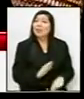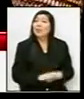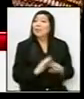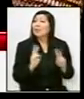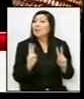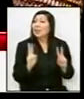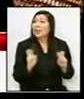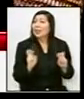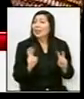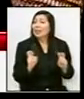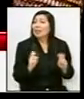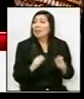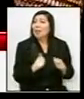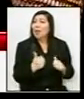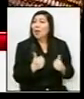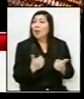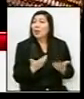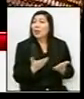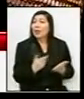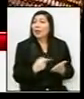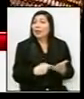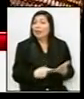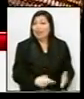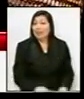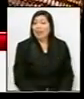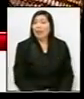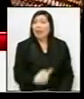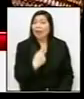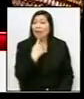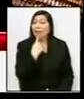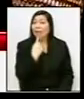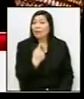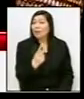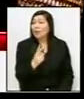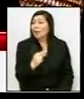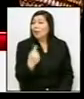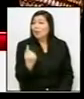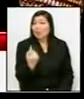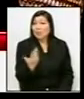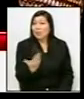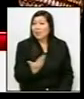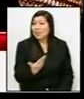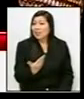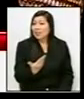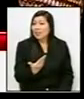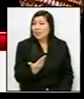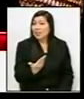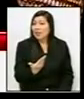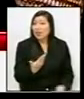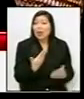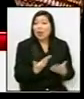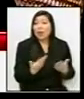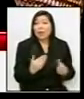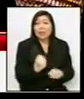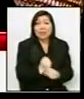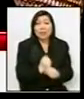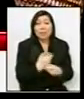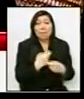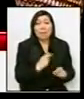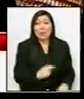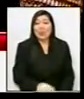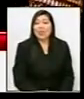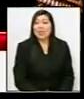de los otros delitos en los que se establece no solamente tener la condición de funcionario